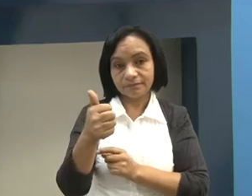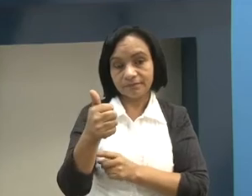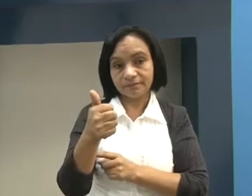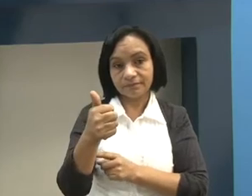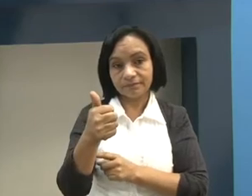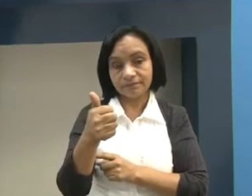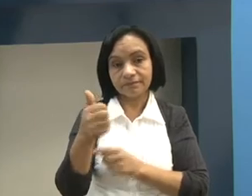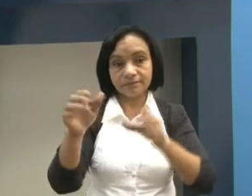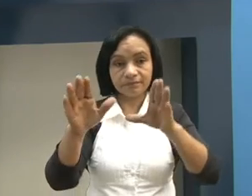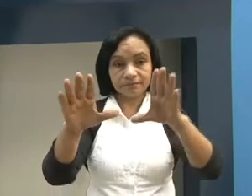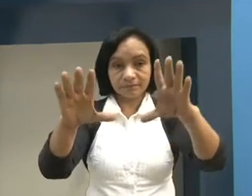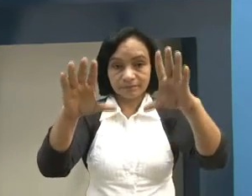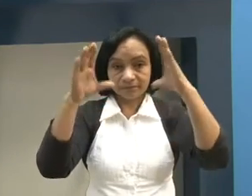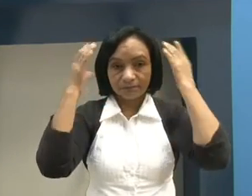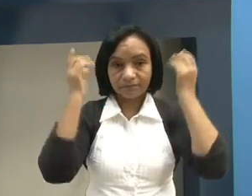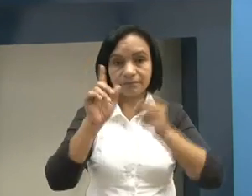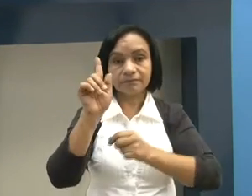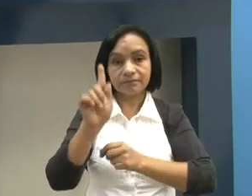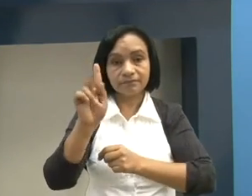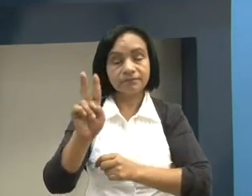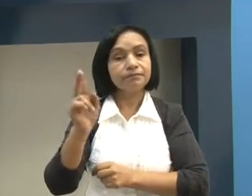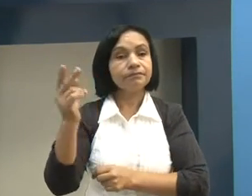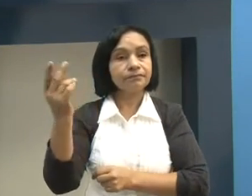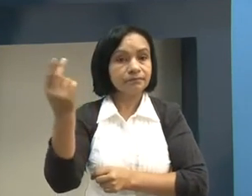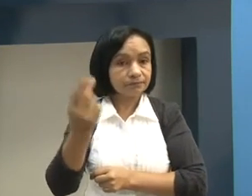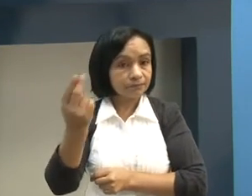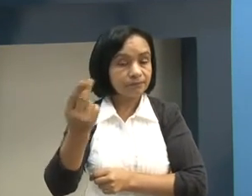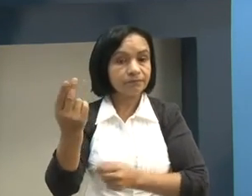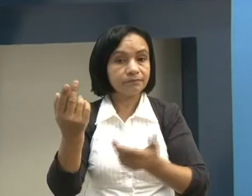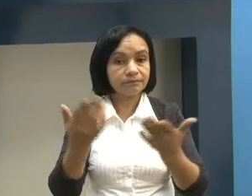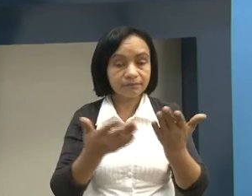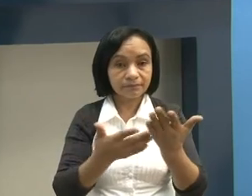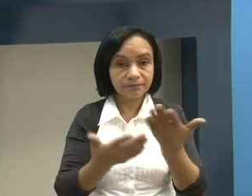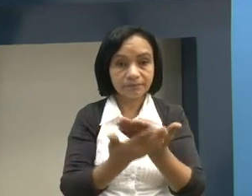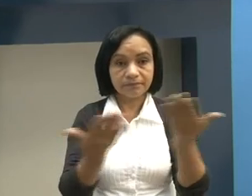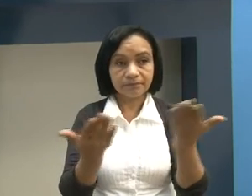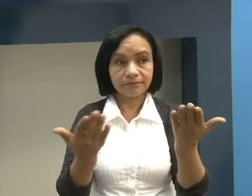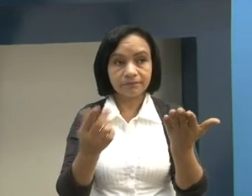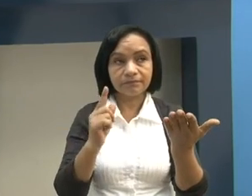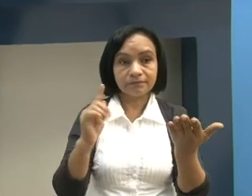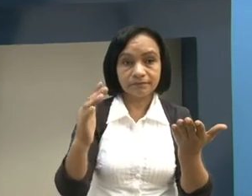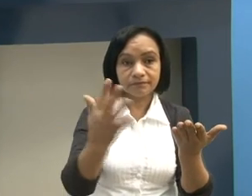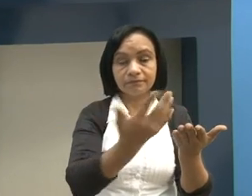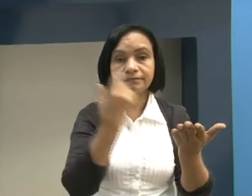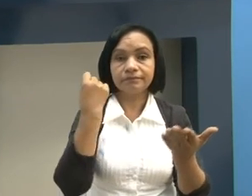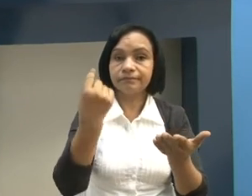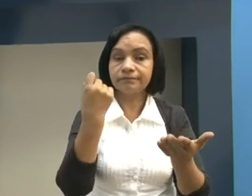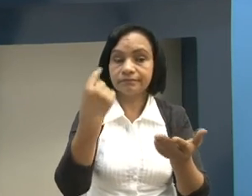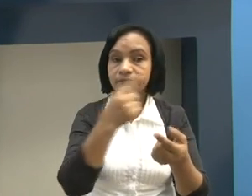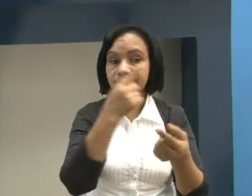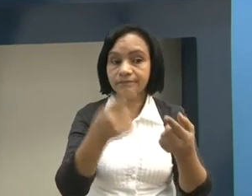que tiene las teleclases. Entonces, ese es uso de la tecnología. Ahora, si nosotros no formamos al muchacho, si